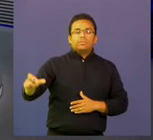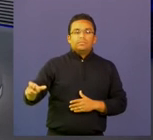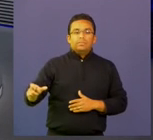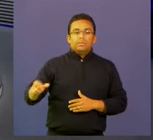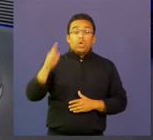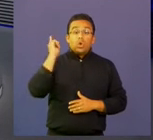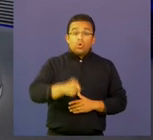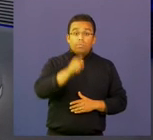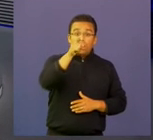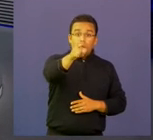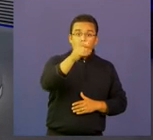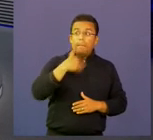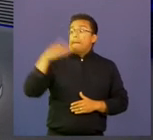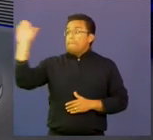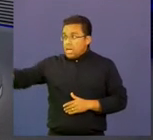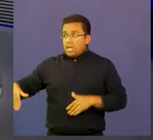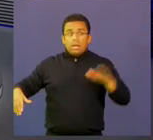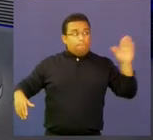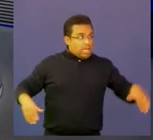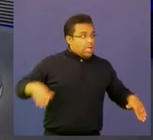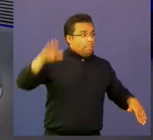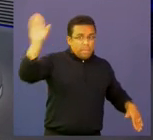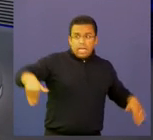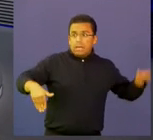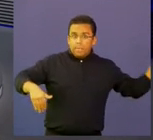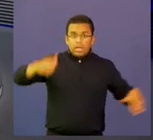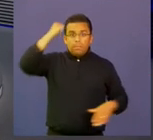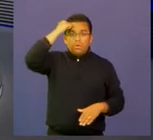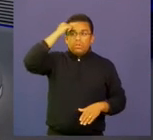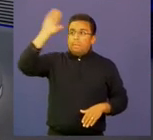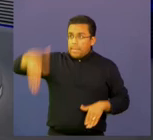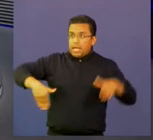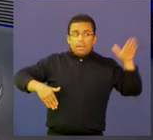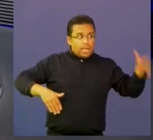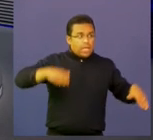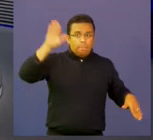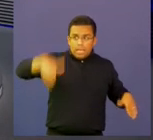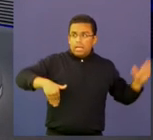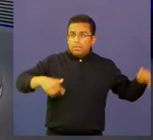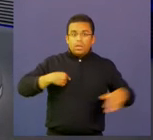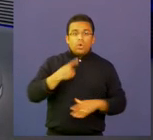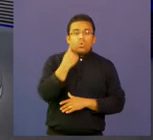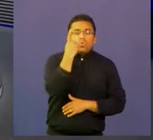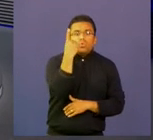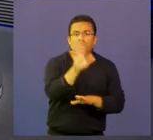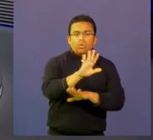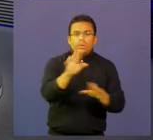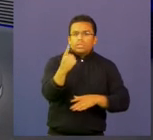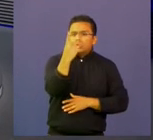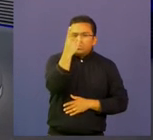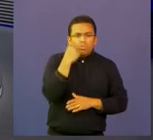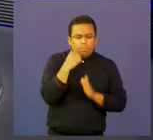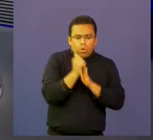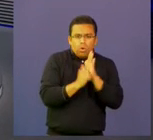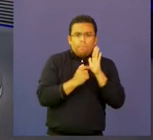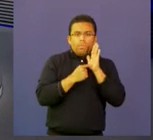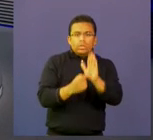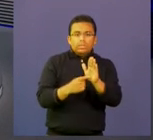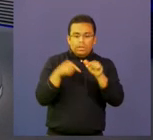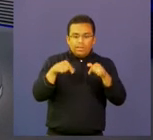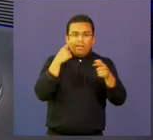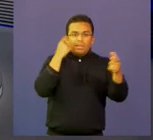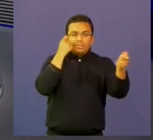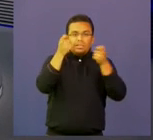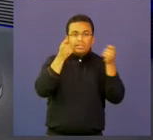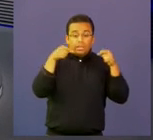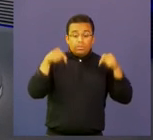traer un profesor más y lo va a sentar a ver al menos uno de los programas de esta estrategia tan maravillosa